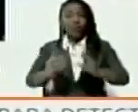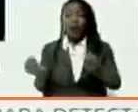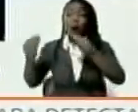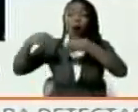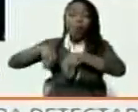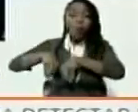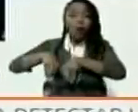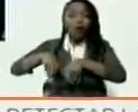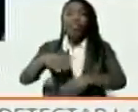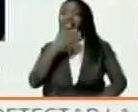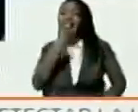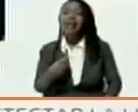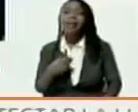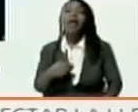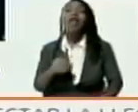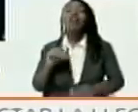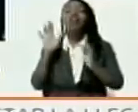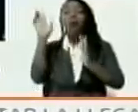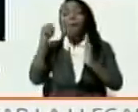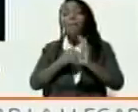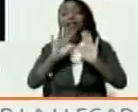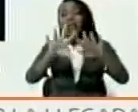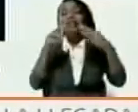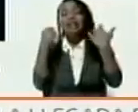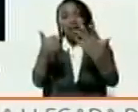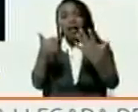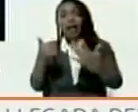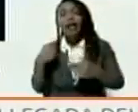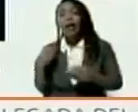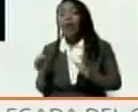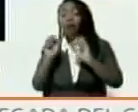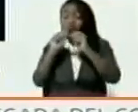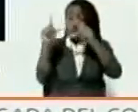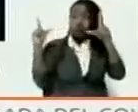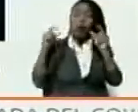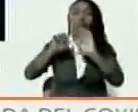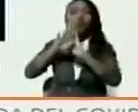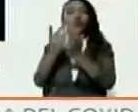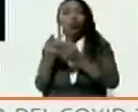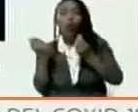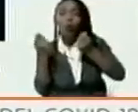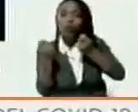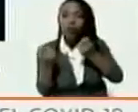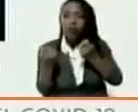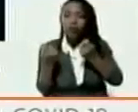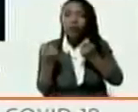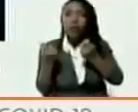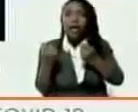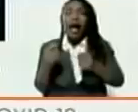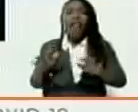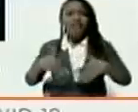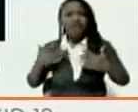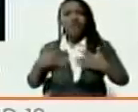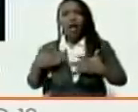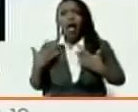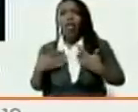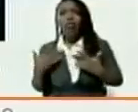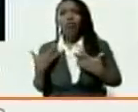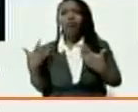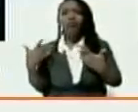de diciembre de 2016 que asombraron al mundo. La economía del mundo ha disfrutado